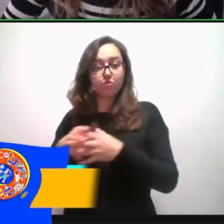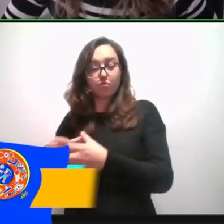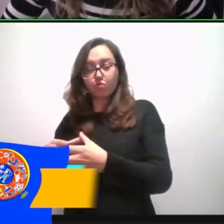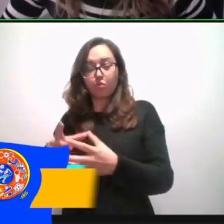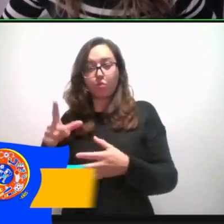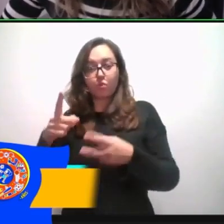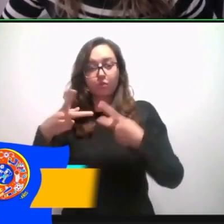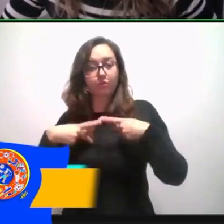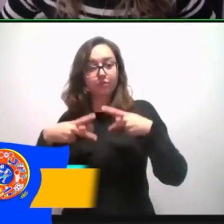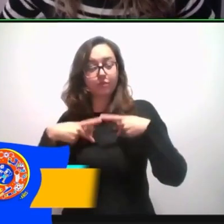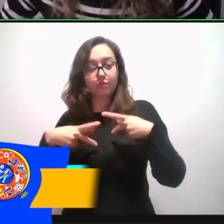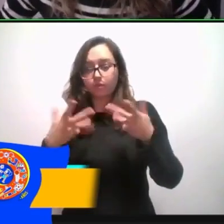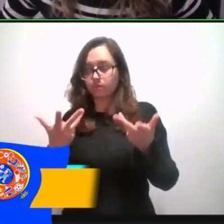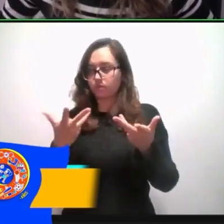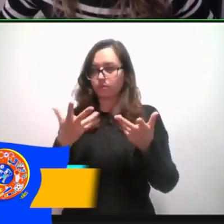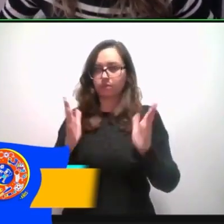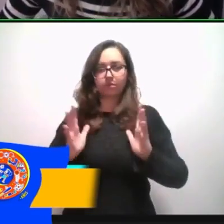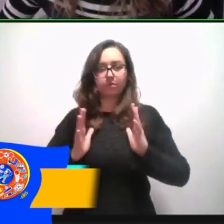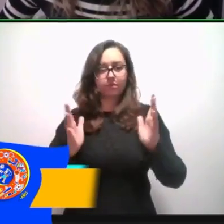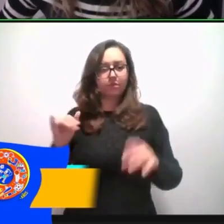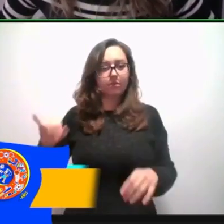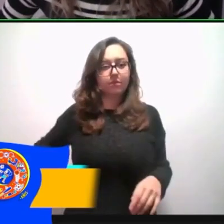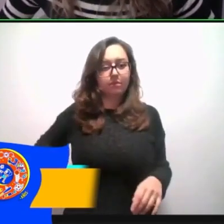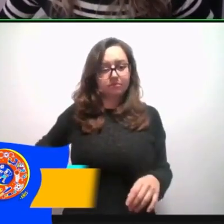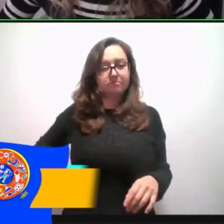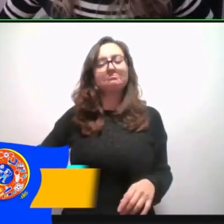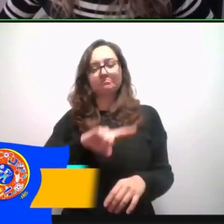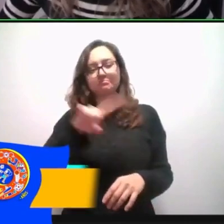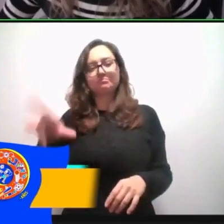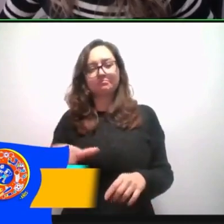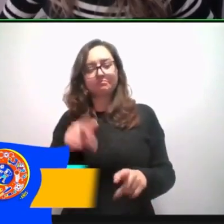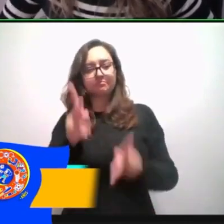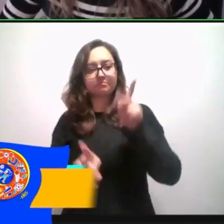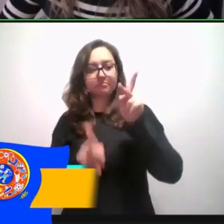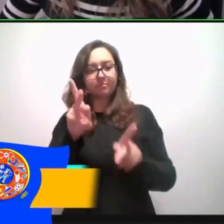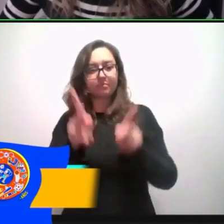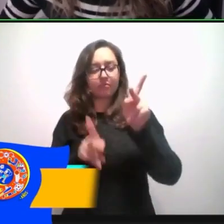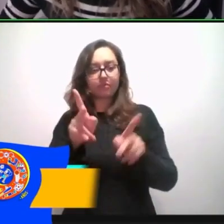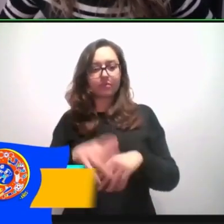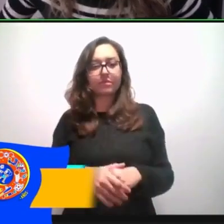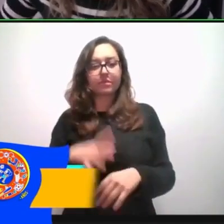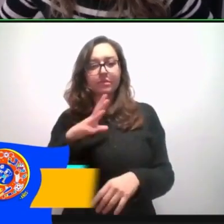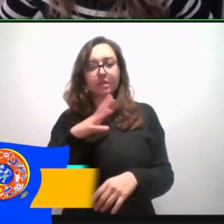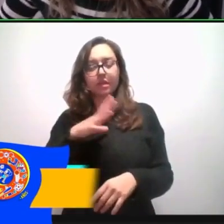situación muy, muy interesante. Tenemos un poco más comentarios.